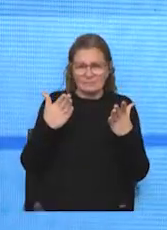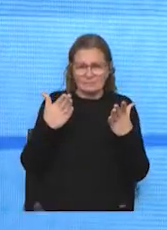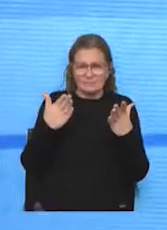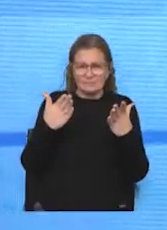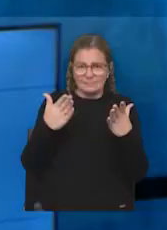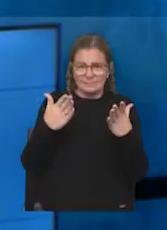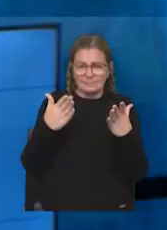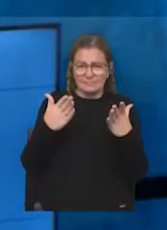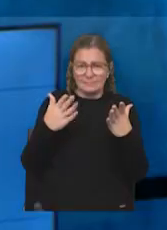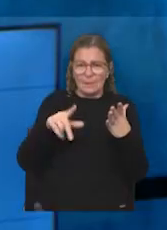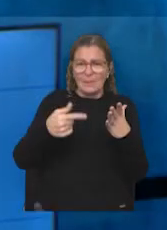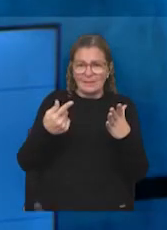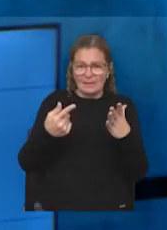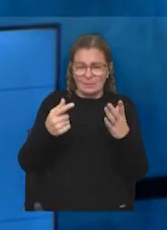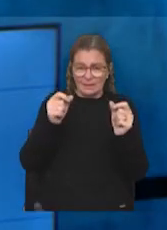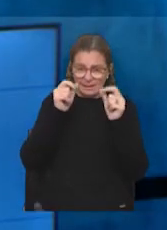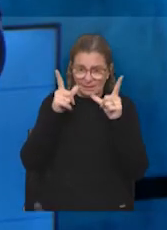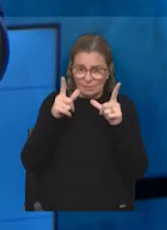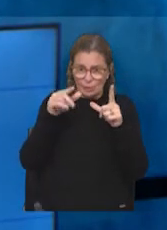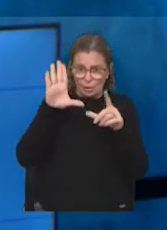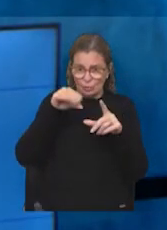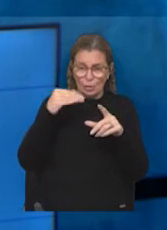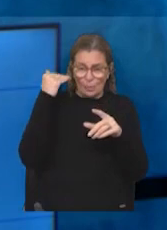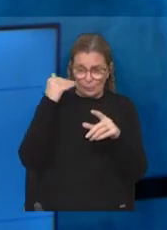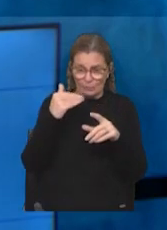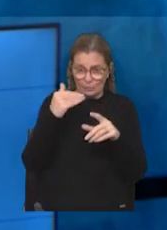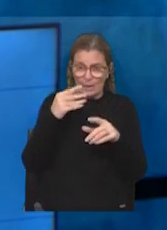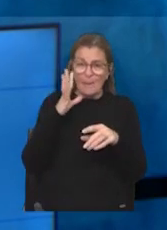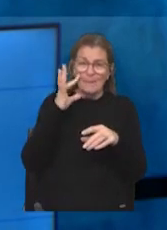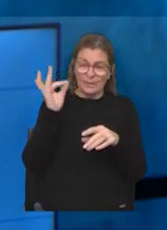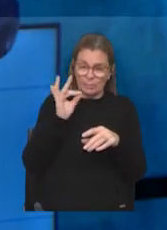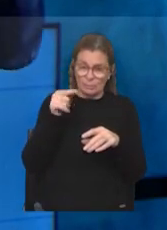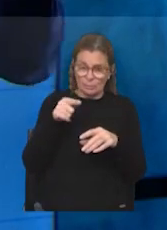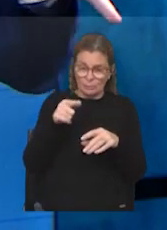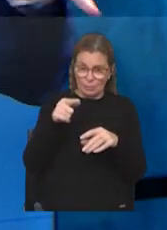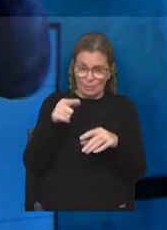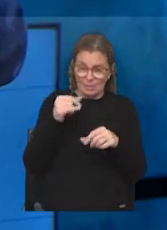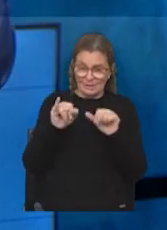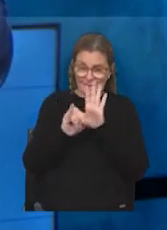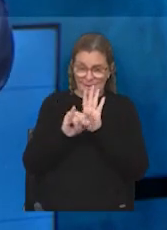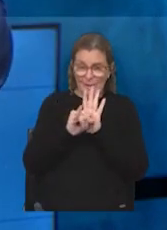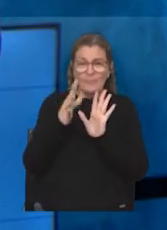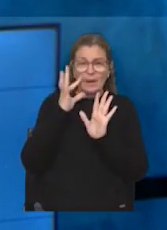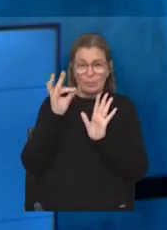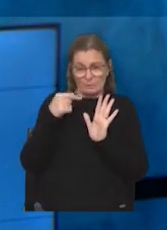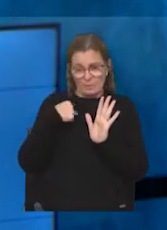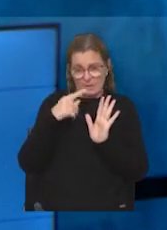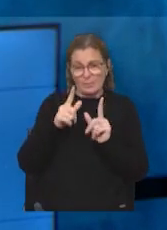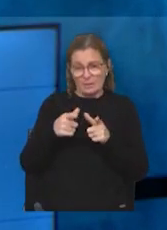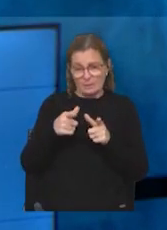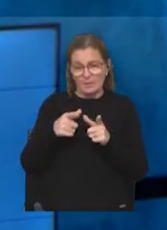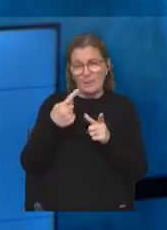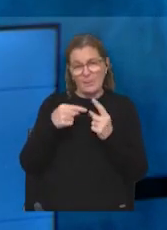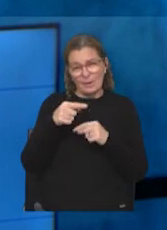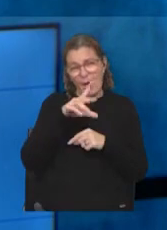básico mañio estar atendiendo todos los profesores para que en instagram si me quieres escribir Para pedirme Disculpa también también pero